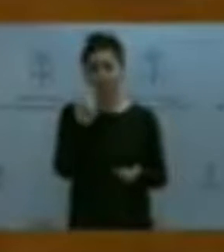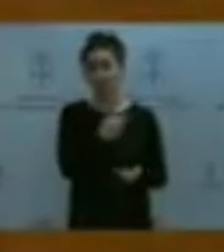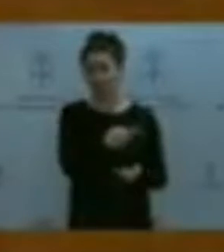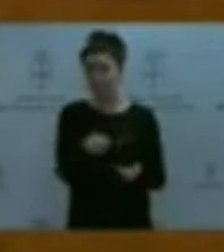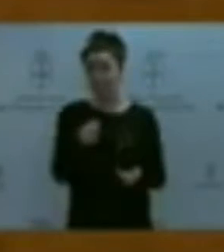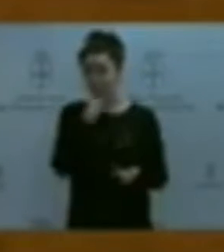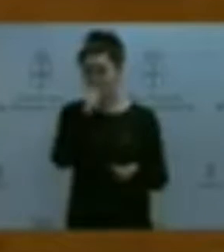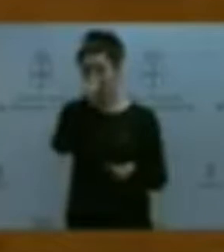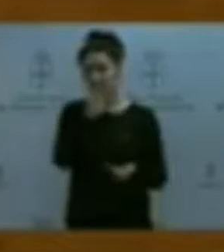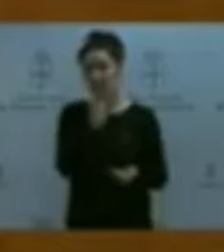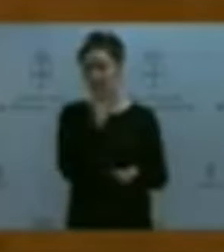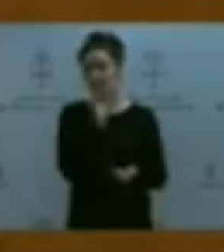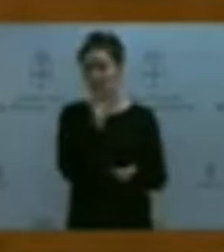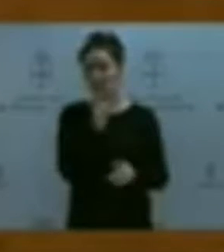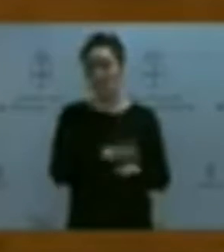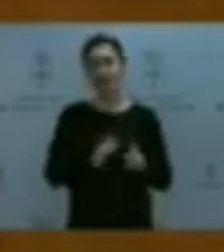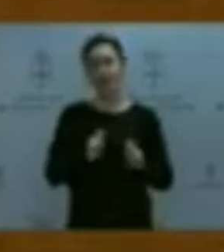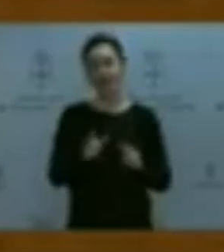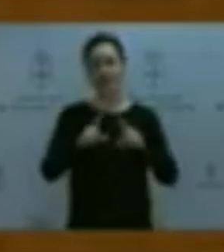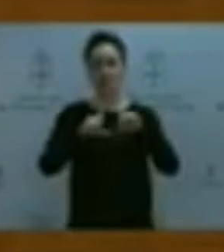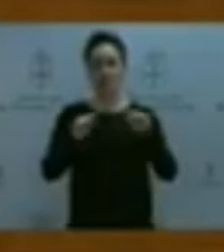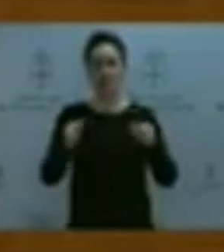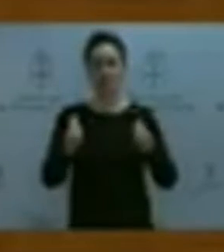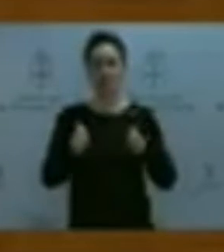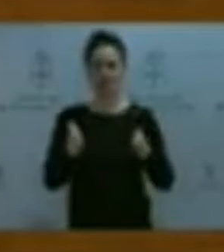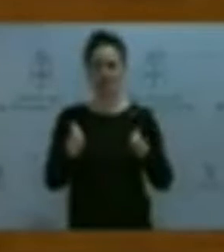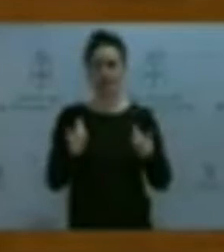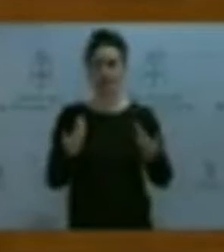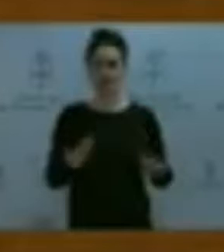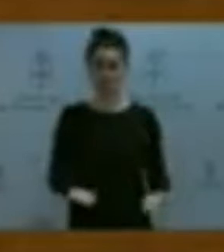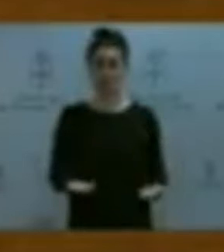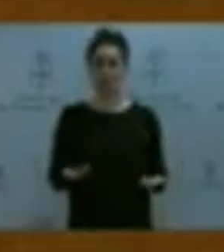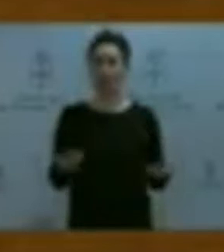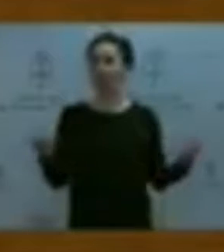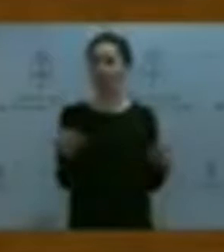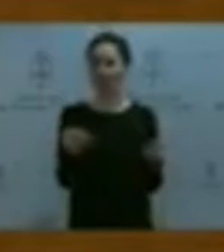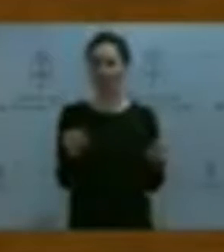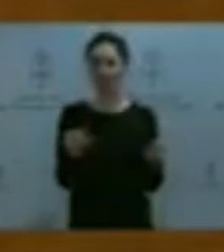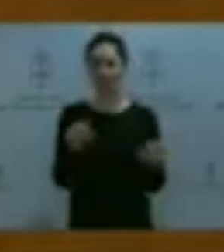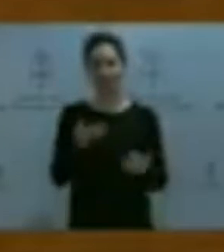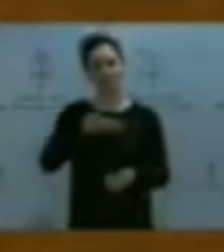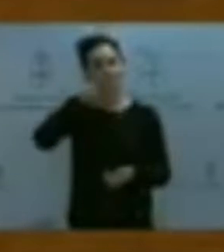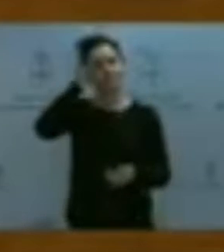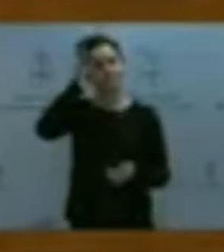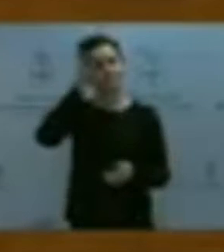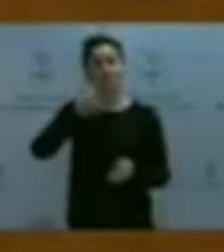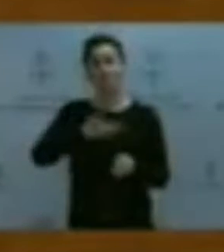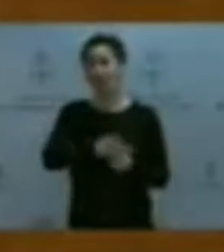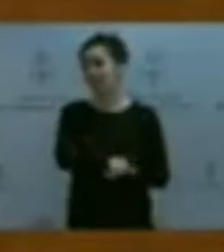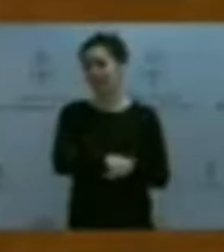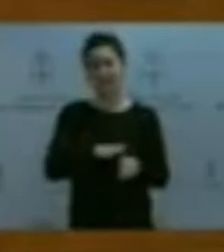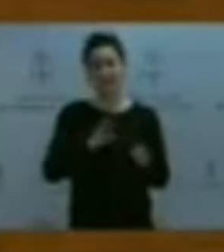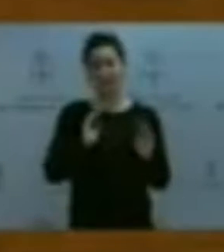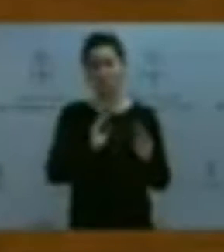asturianos. Pero esto es un escándalo. Aparte de tener una deuda de más de la mitad del nuevo